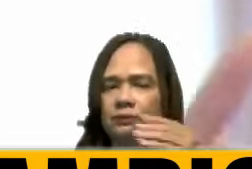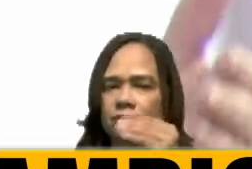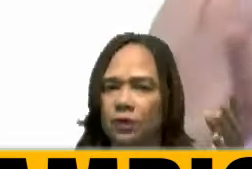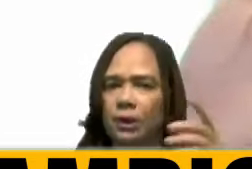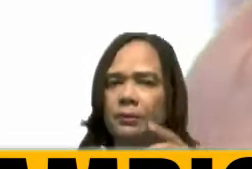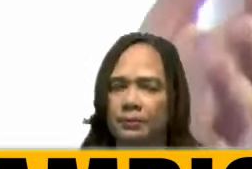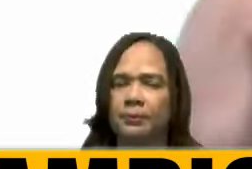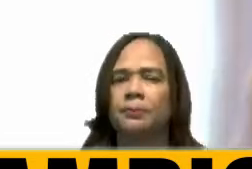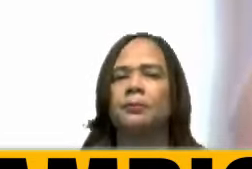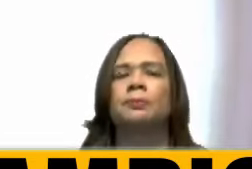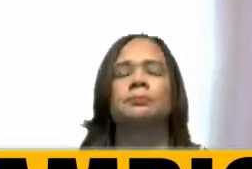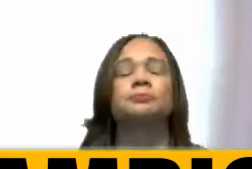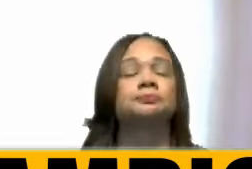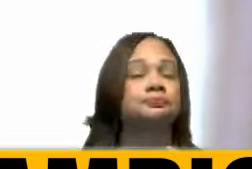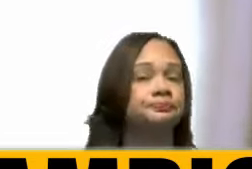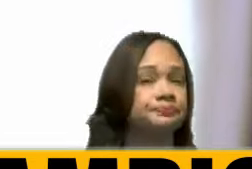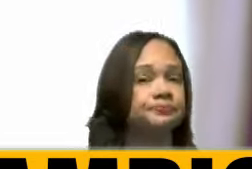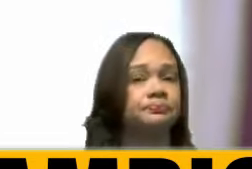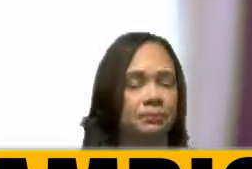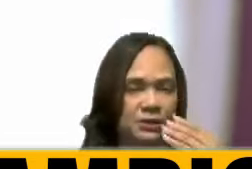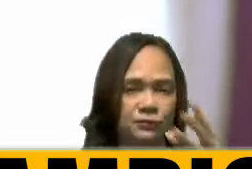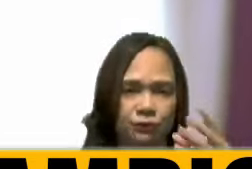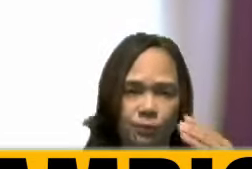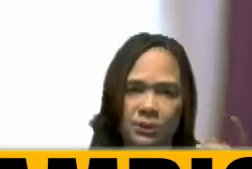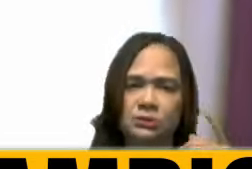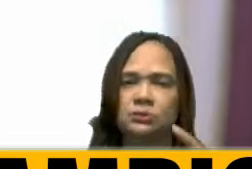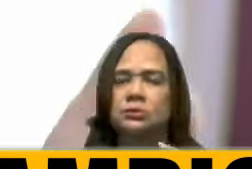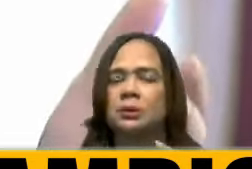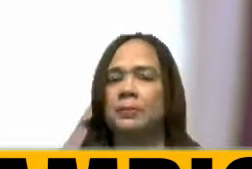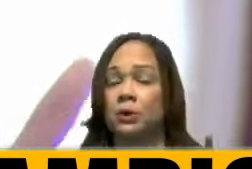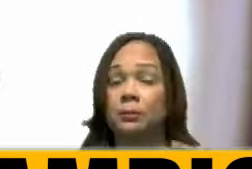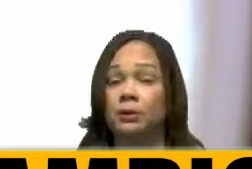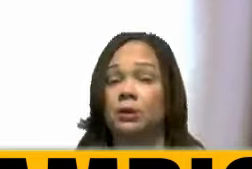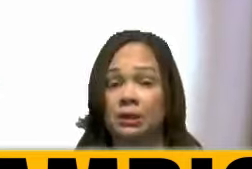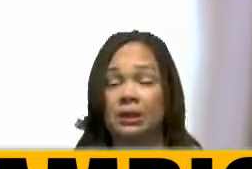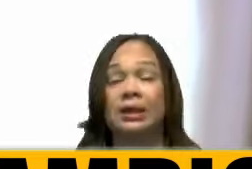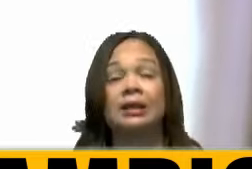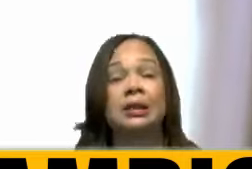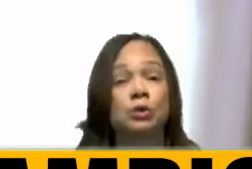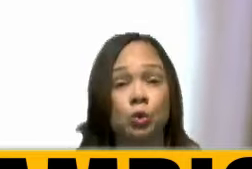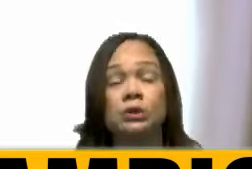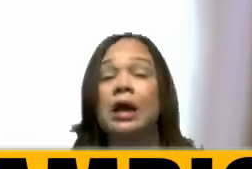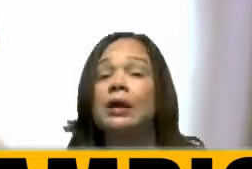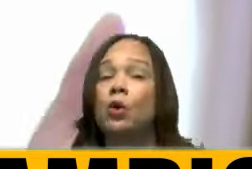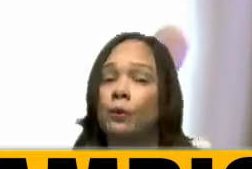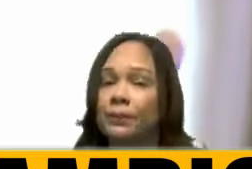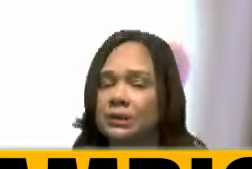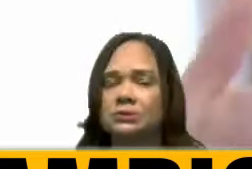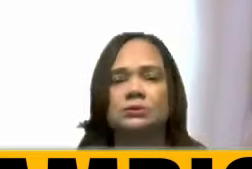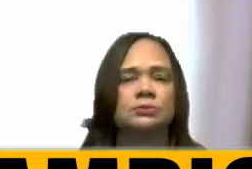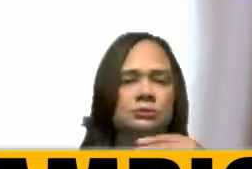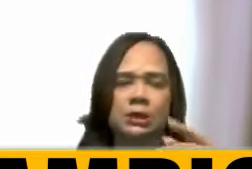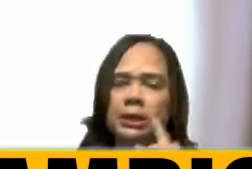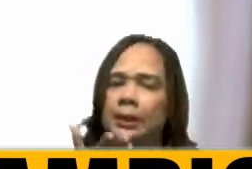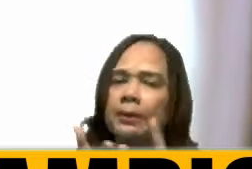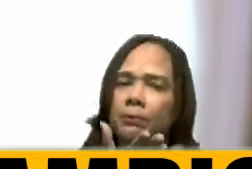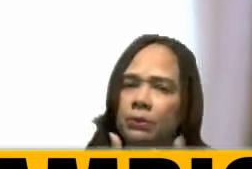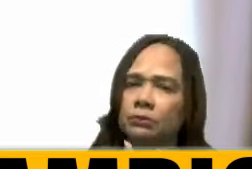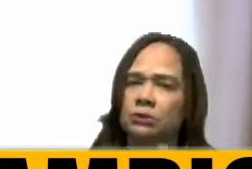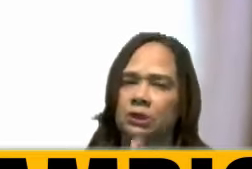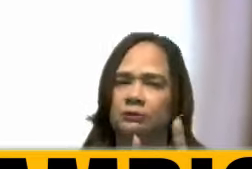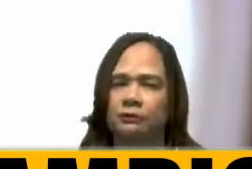más de darle más información pero del Ministerio de Industria comercio mi pyme se le da el seguimiento a